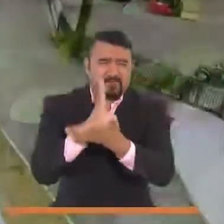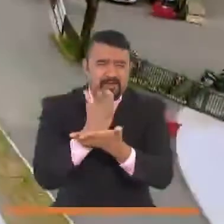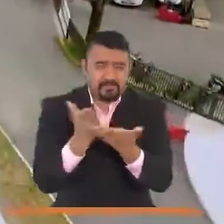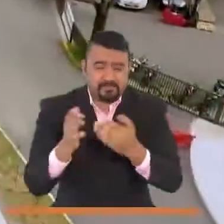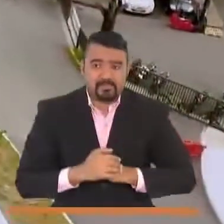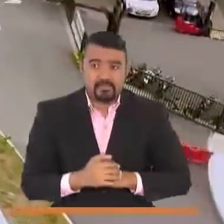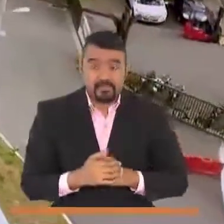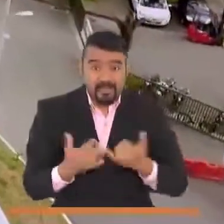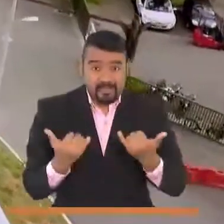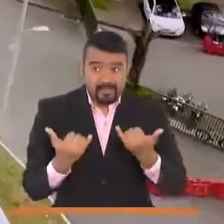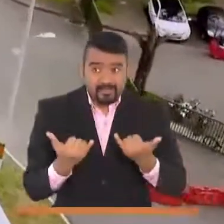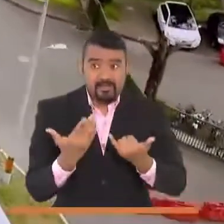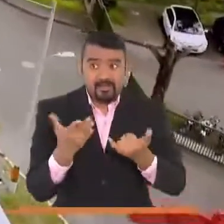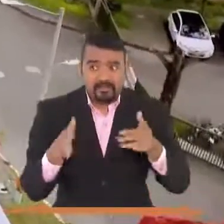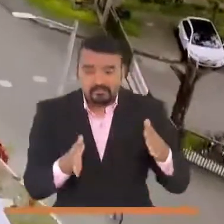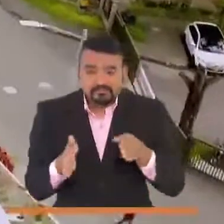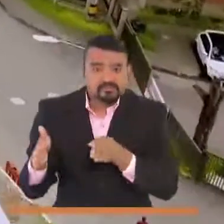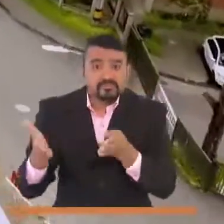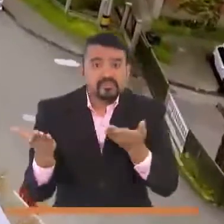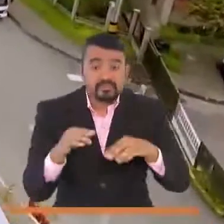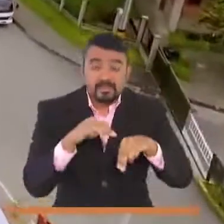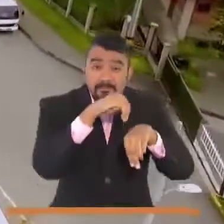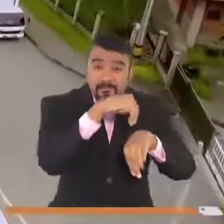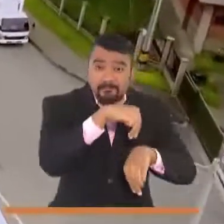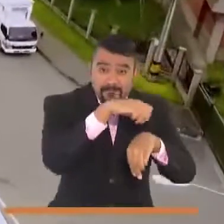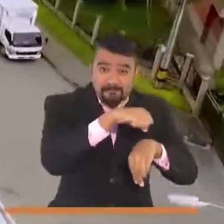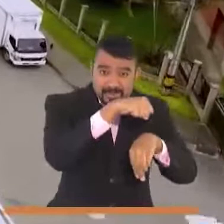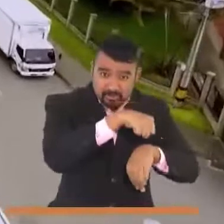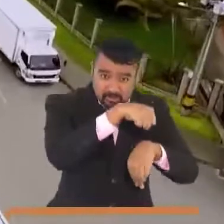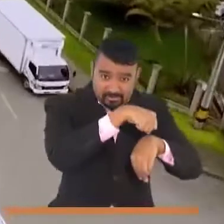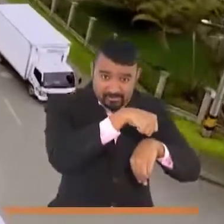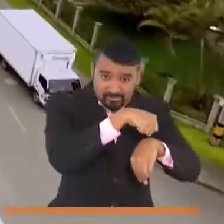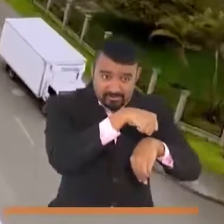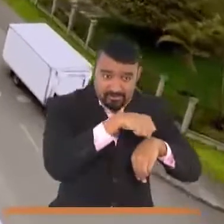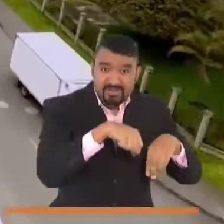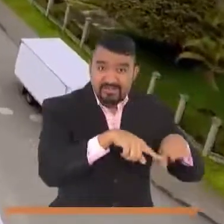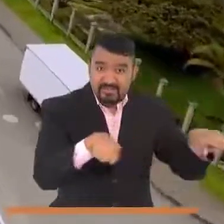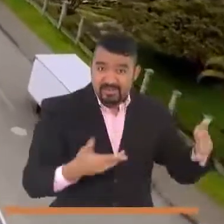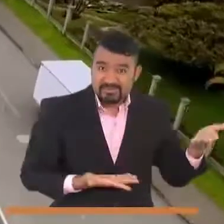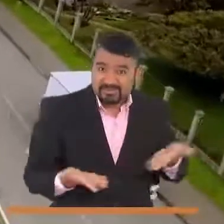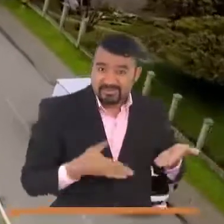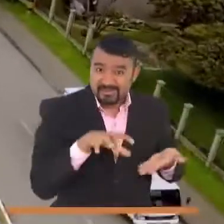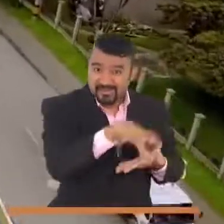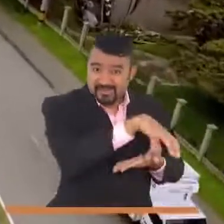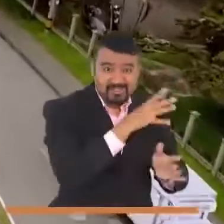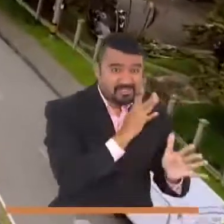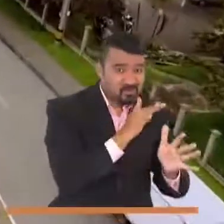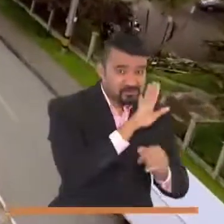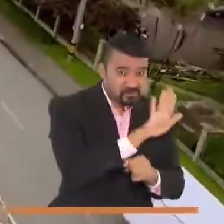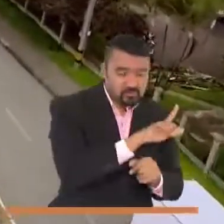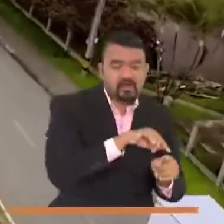a abrir toda la vía distribuidora entre Mallorca y Yumbo. Tengo que aclarar también que el área